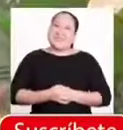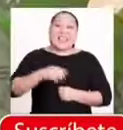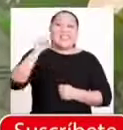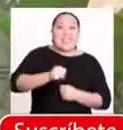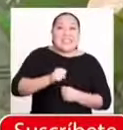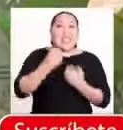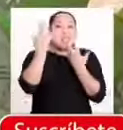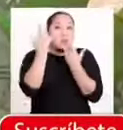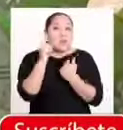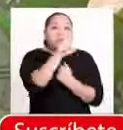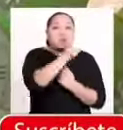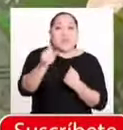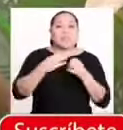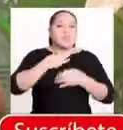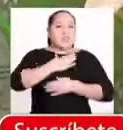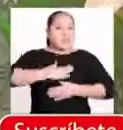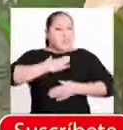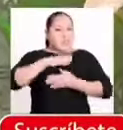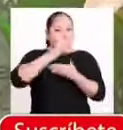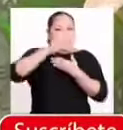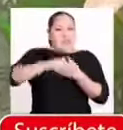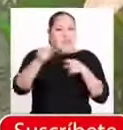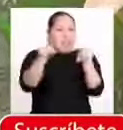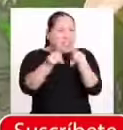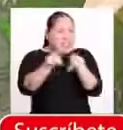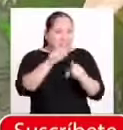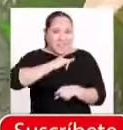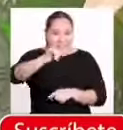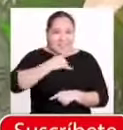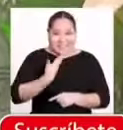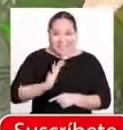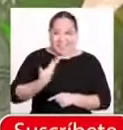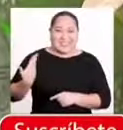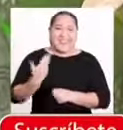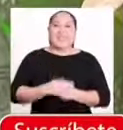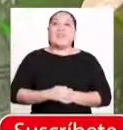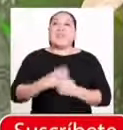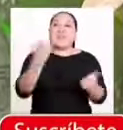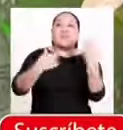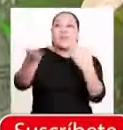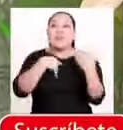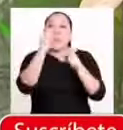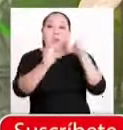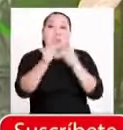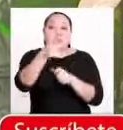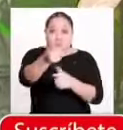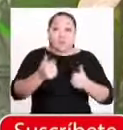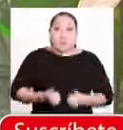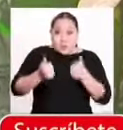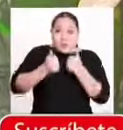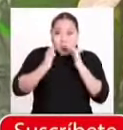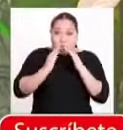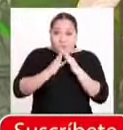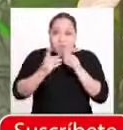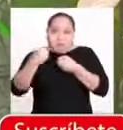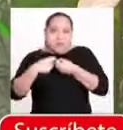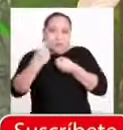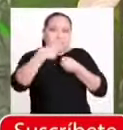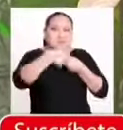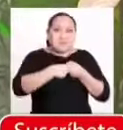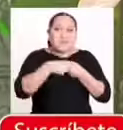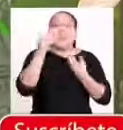Esperamos que ustedes disfruten del programa tanto como nosotros. Y ahora, llamen a todas las personas con las que viven para que se nos unan.